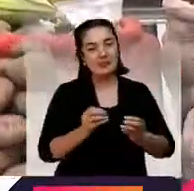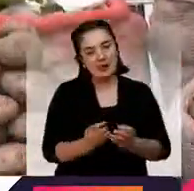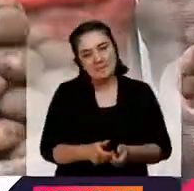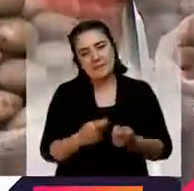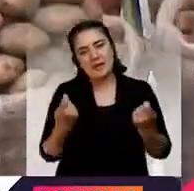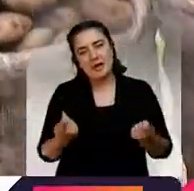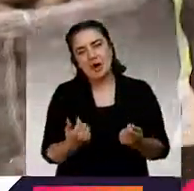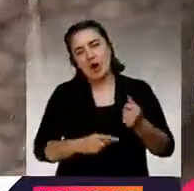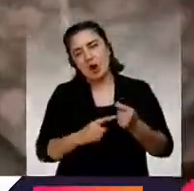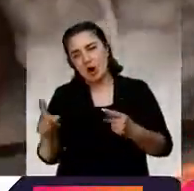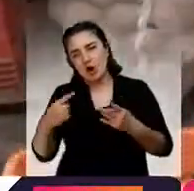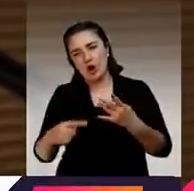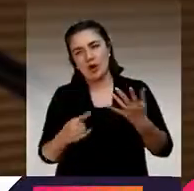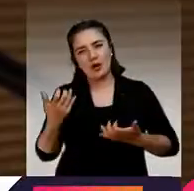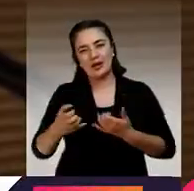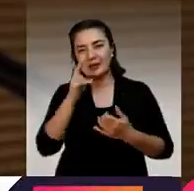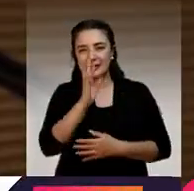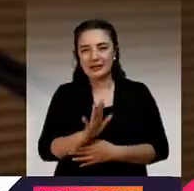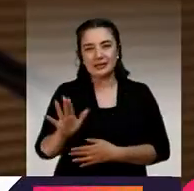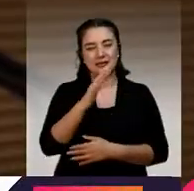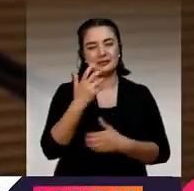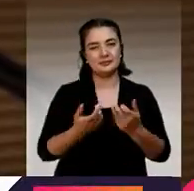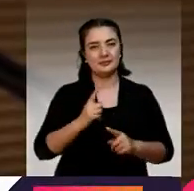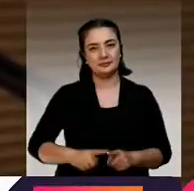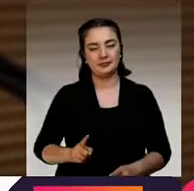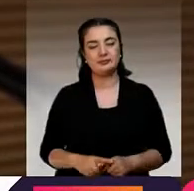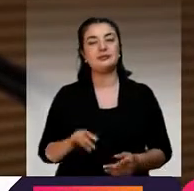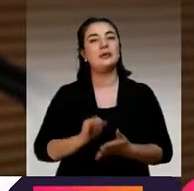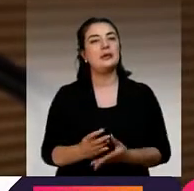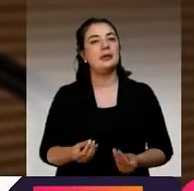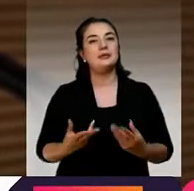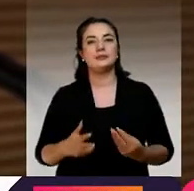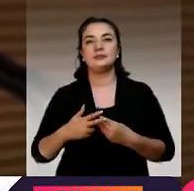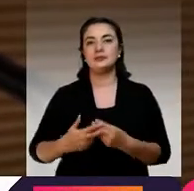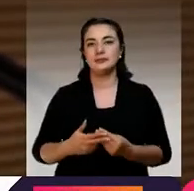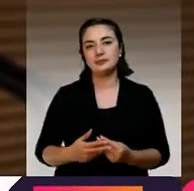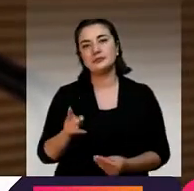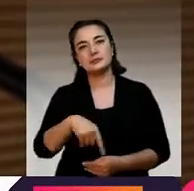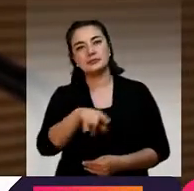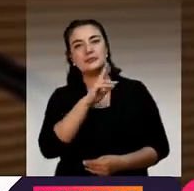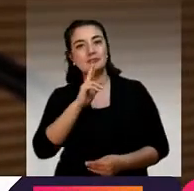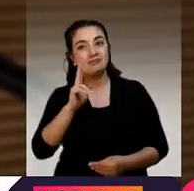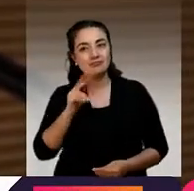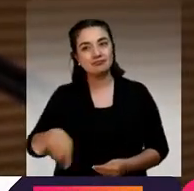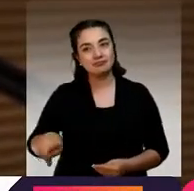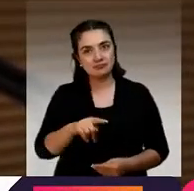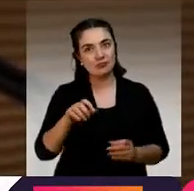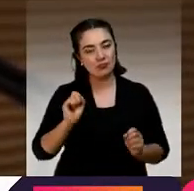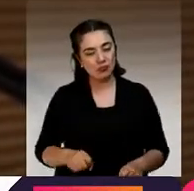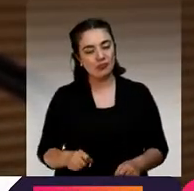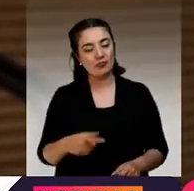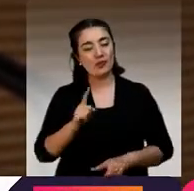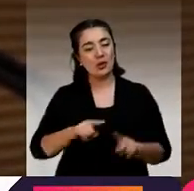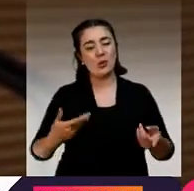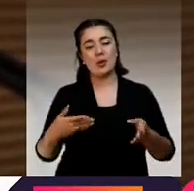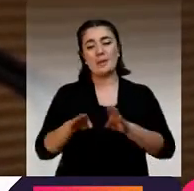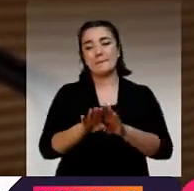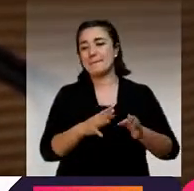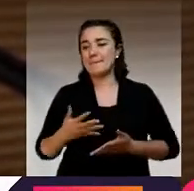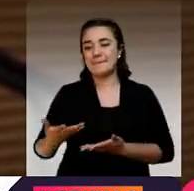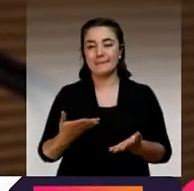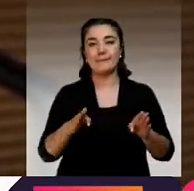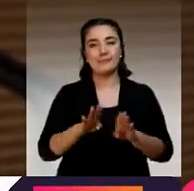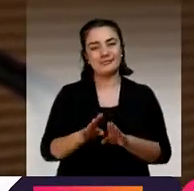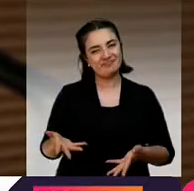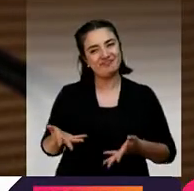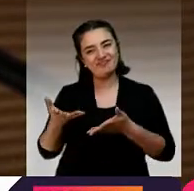recetas con productos nacionales. Darle herramientas a restaurantes que tuvieron que cerrar definitivamente para que